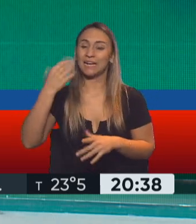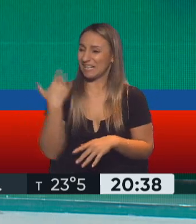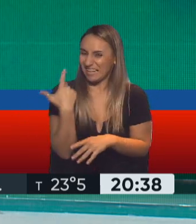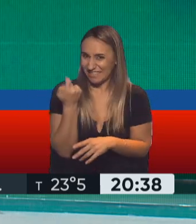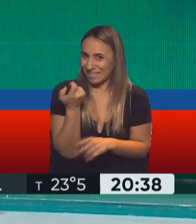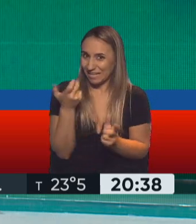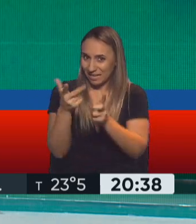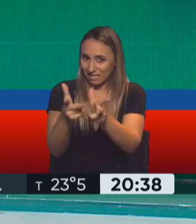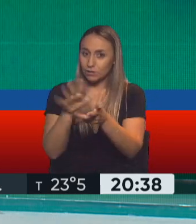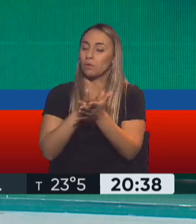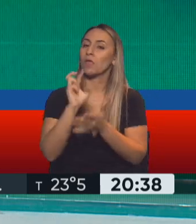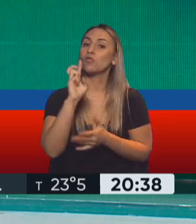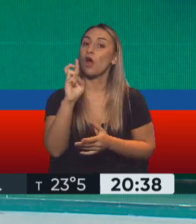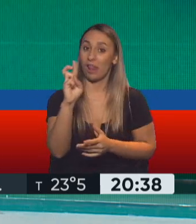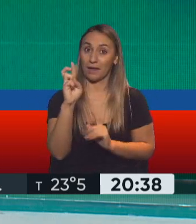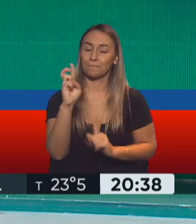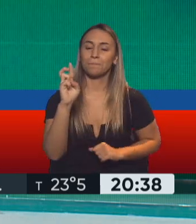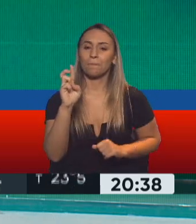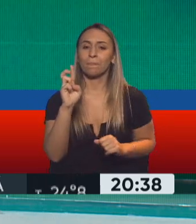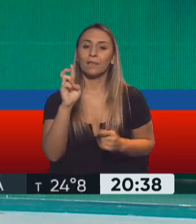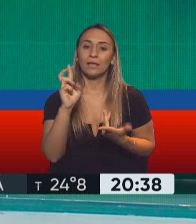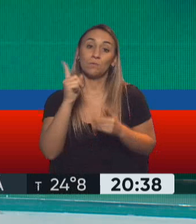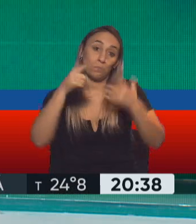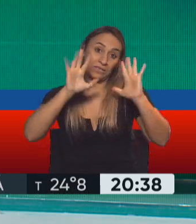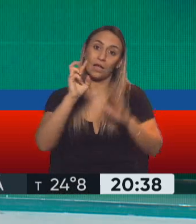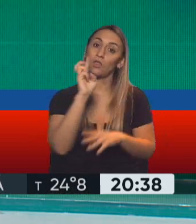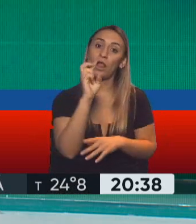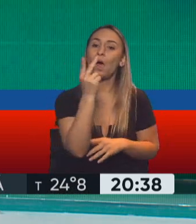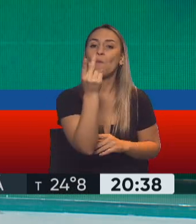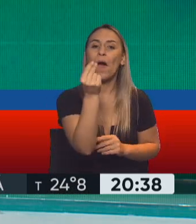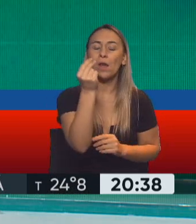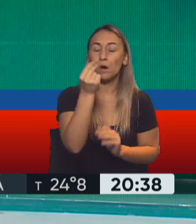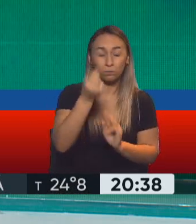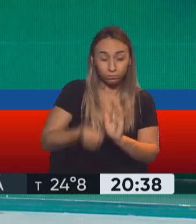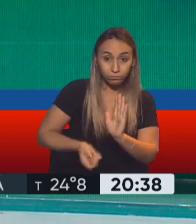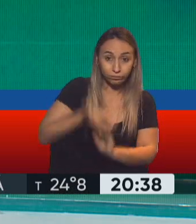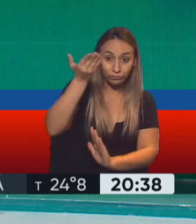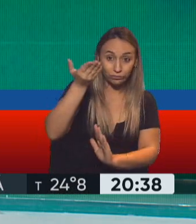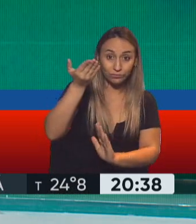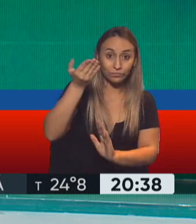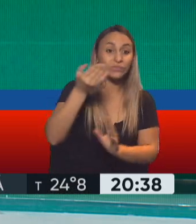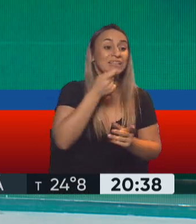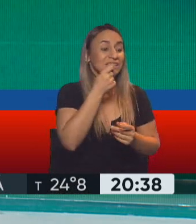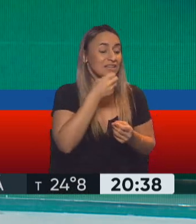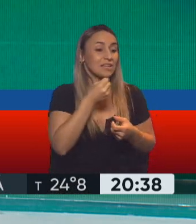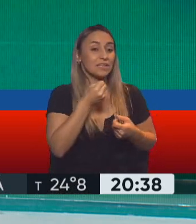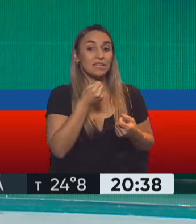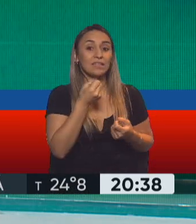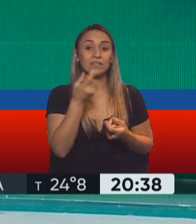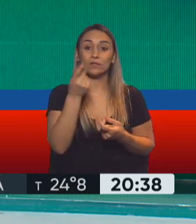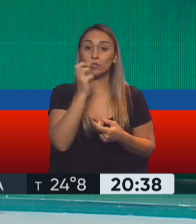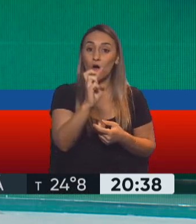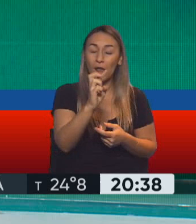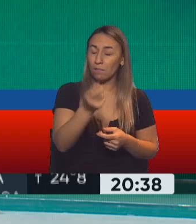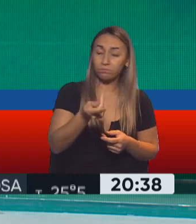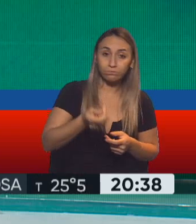cuestión dólar no y de una posible devaluación el costo que el ajuste que podría significar una devaluación te parece que ese puede ser el